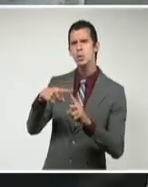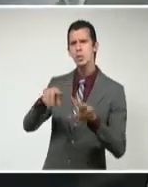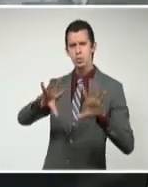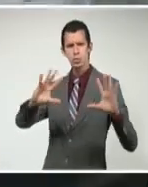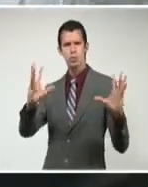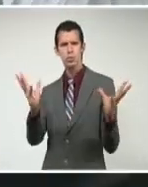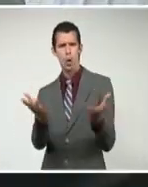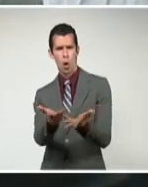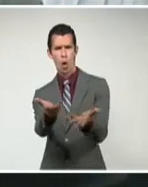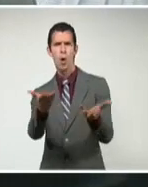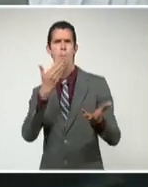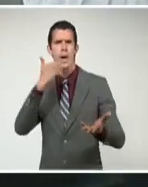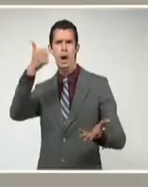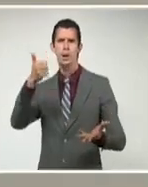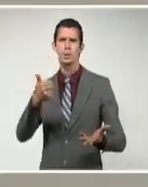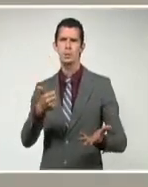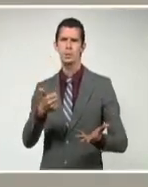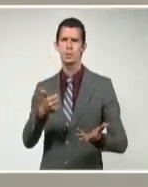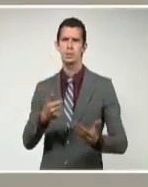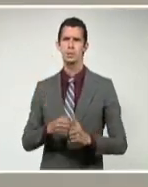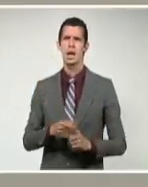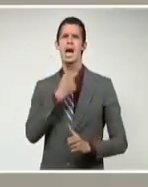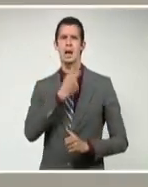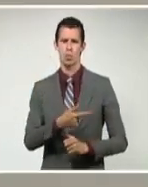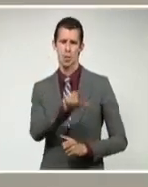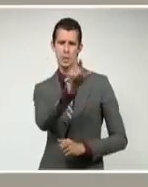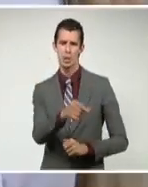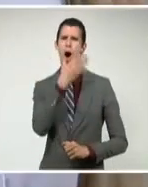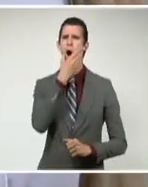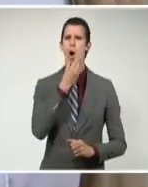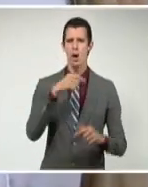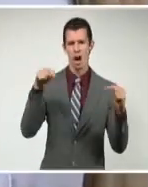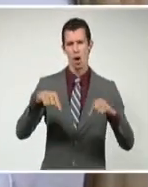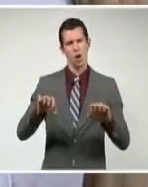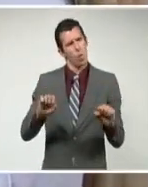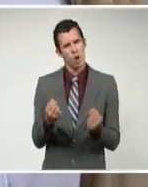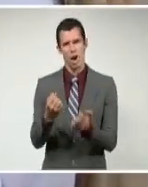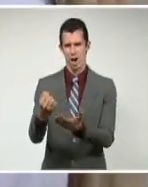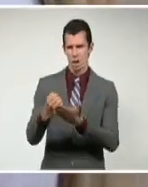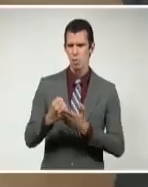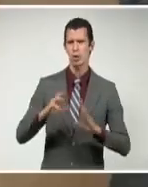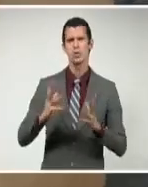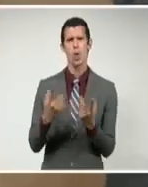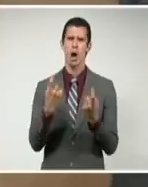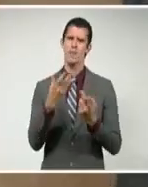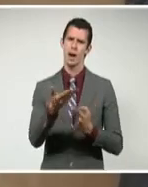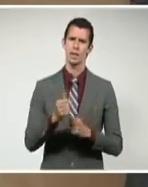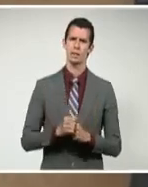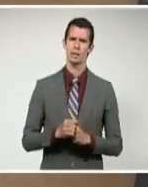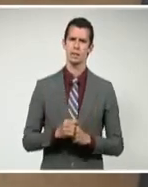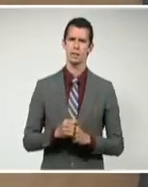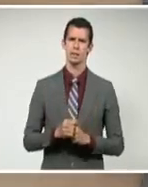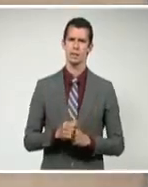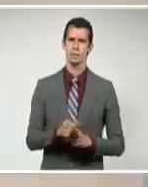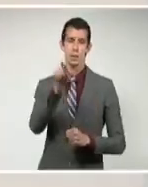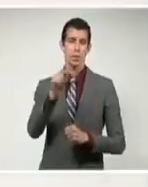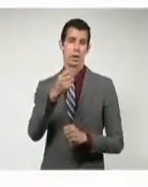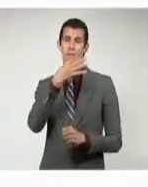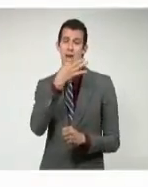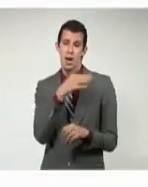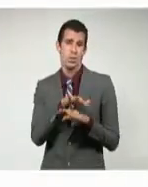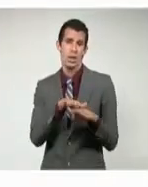asumirán importantes roles, fundidas, unidas a los combatientes y a los fundadores de esta obra inmensa.